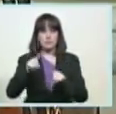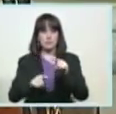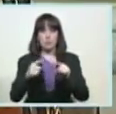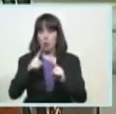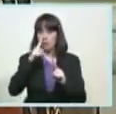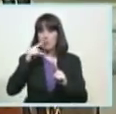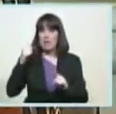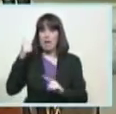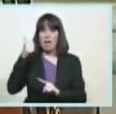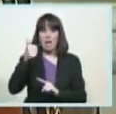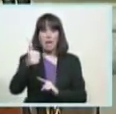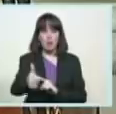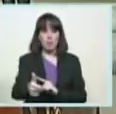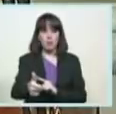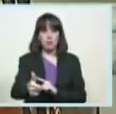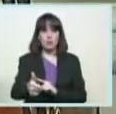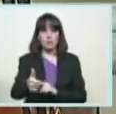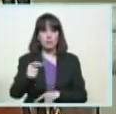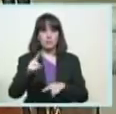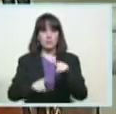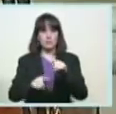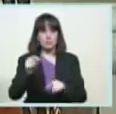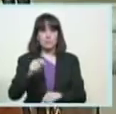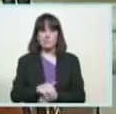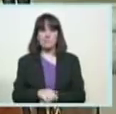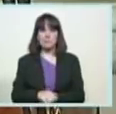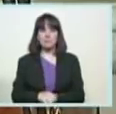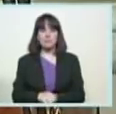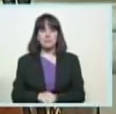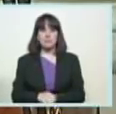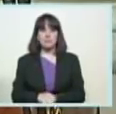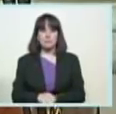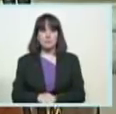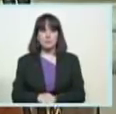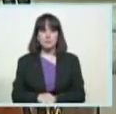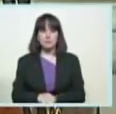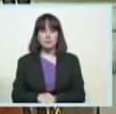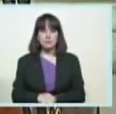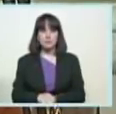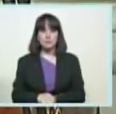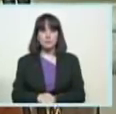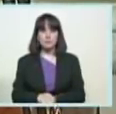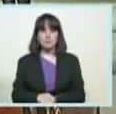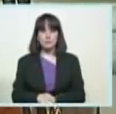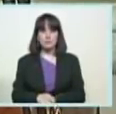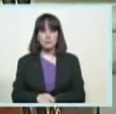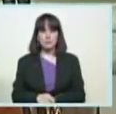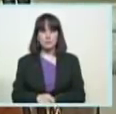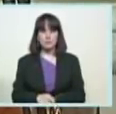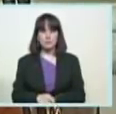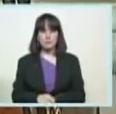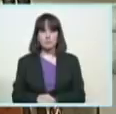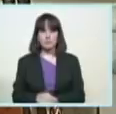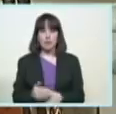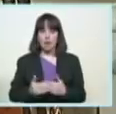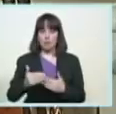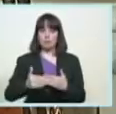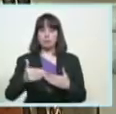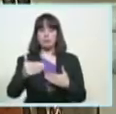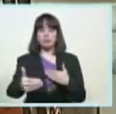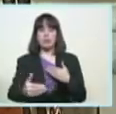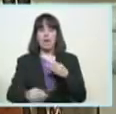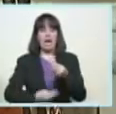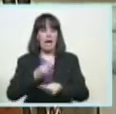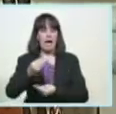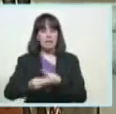tiempo quizás es la tarea más compleja en el campo de la acción de conducción de la revolución